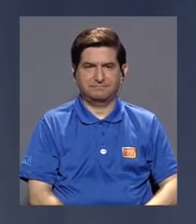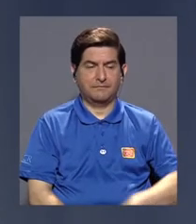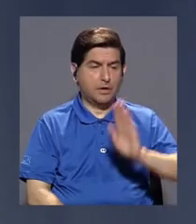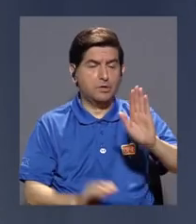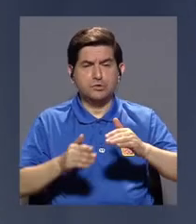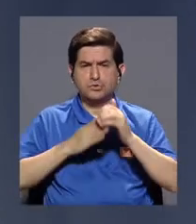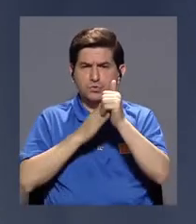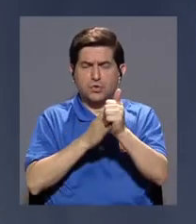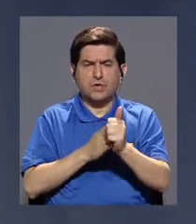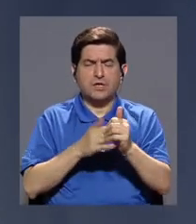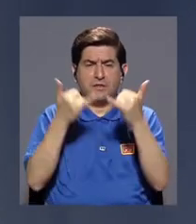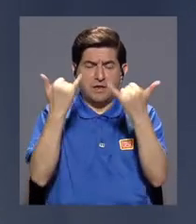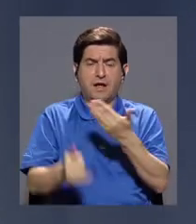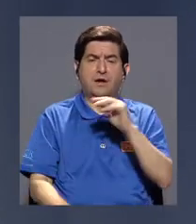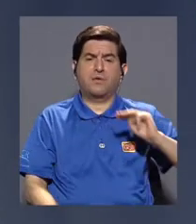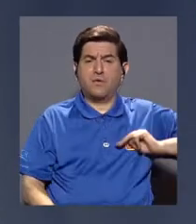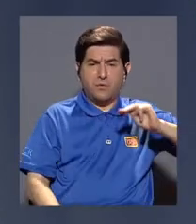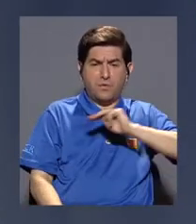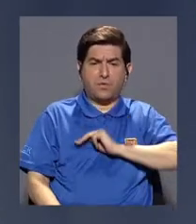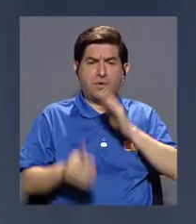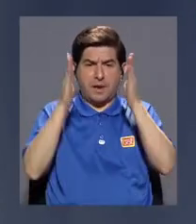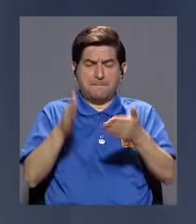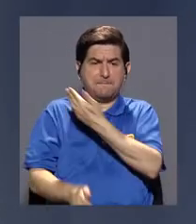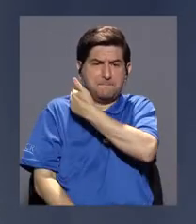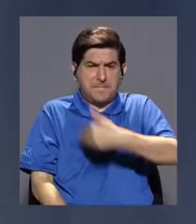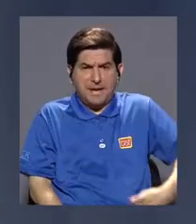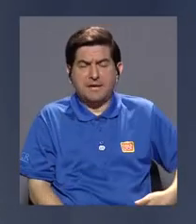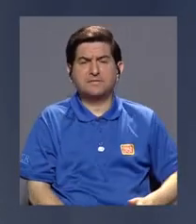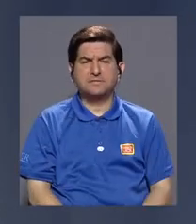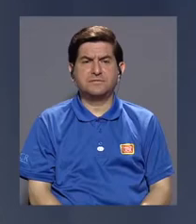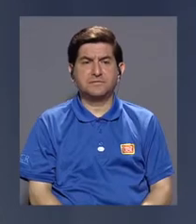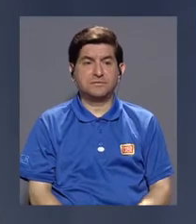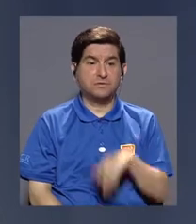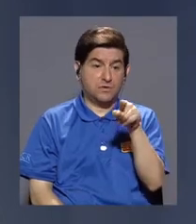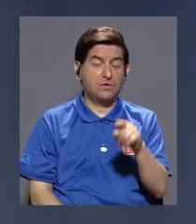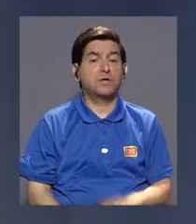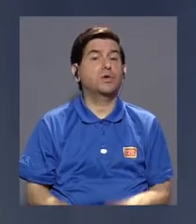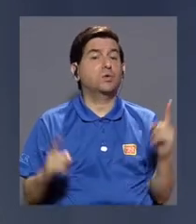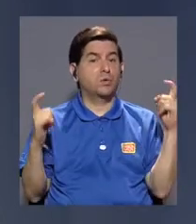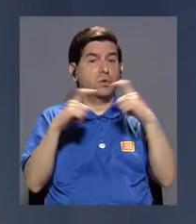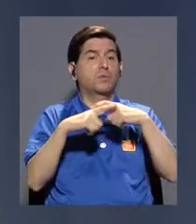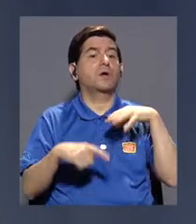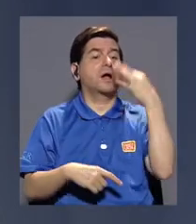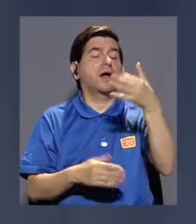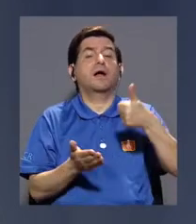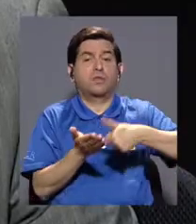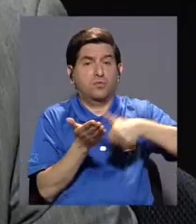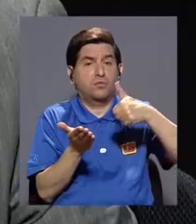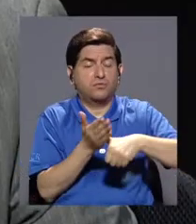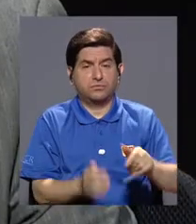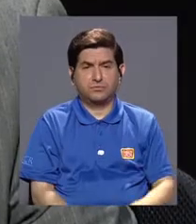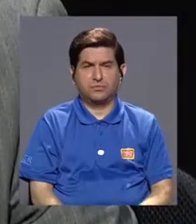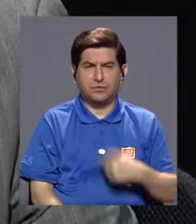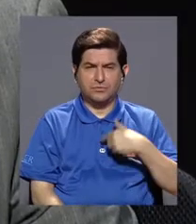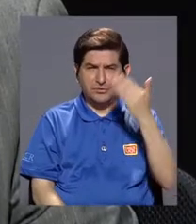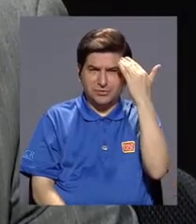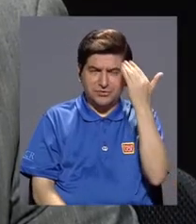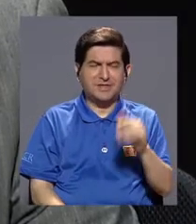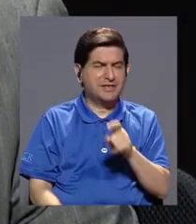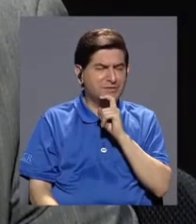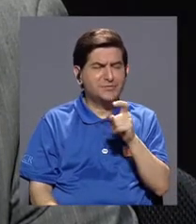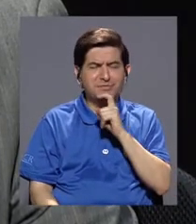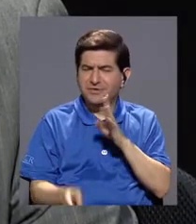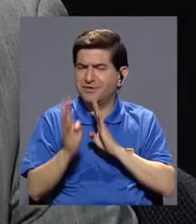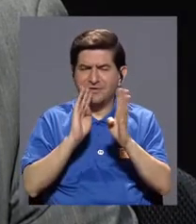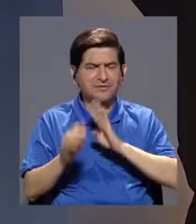Su gran líder hoy es ministro de la presidencia. Y la tiene complicada para la próxima elección. Sé que lo meto en un zapato